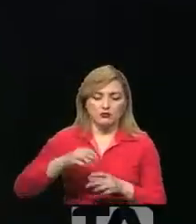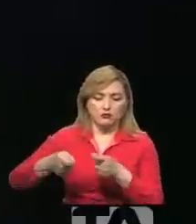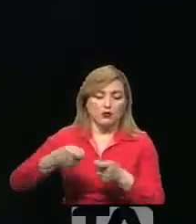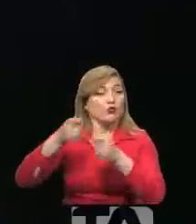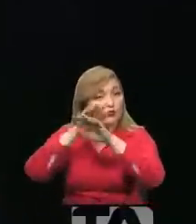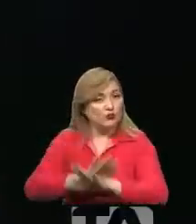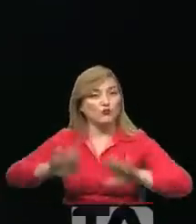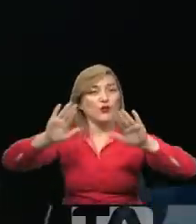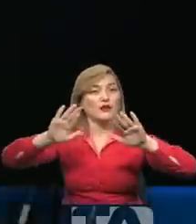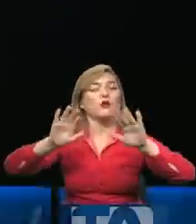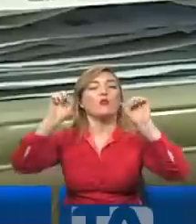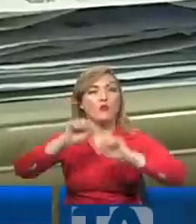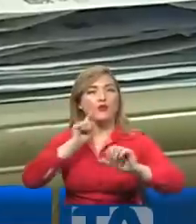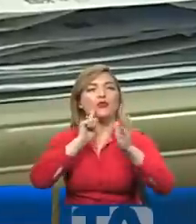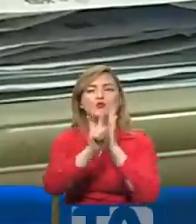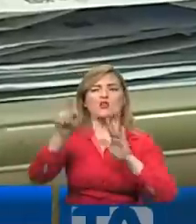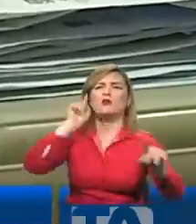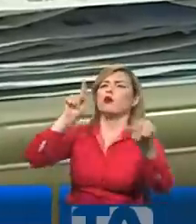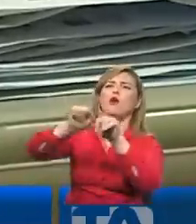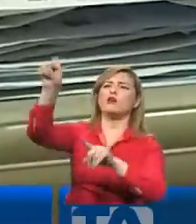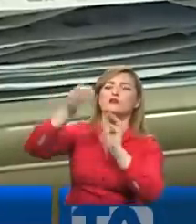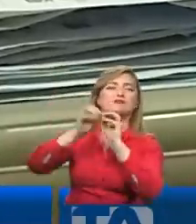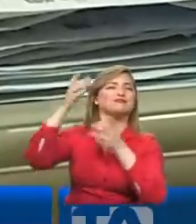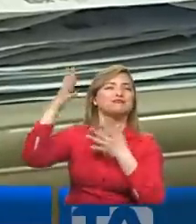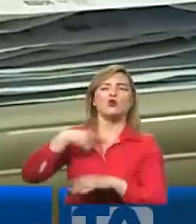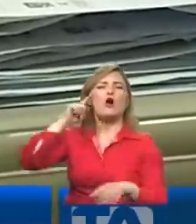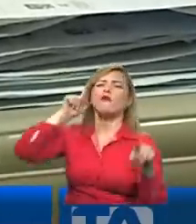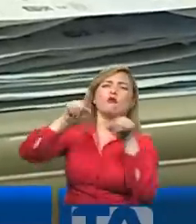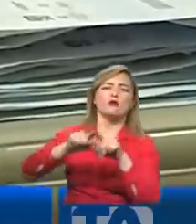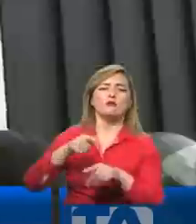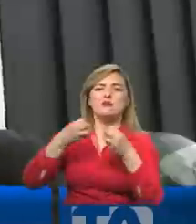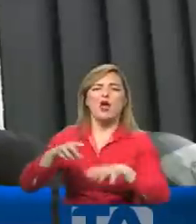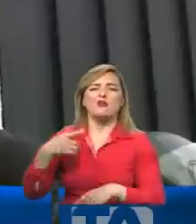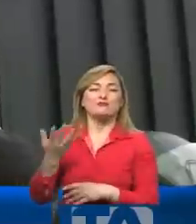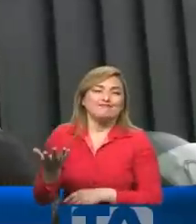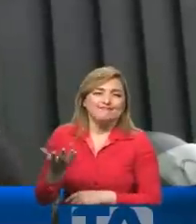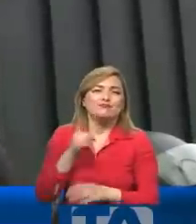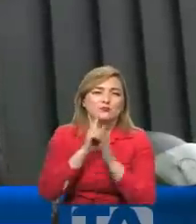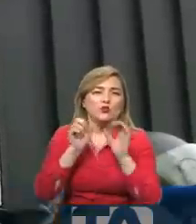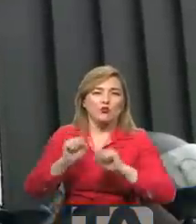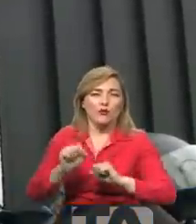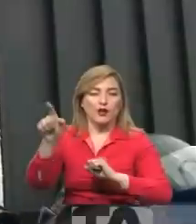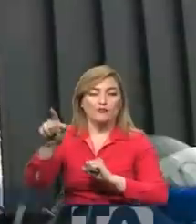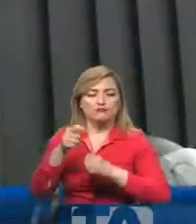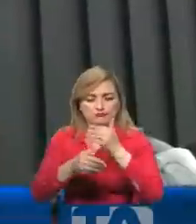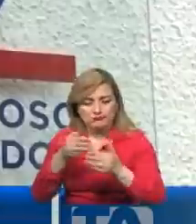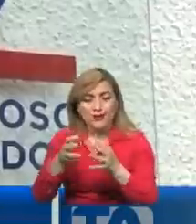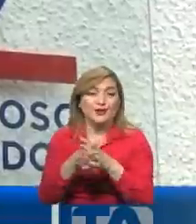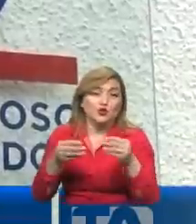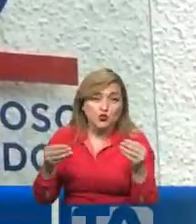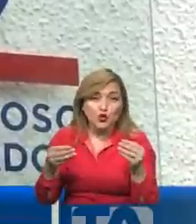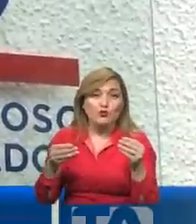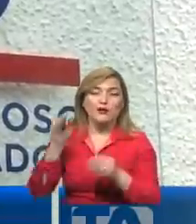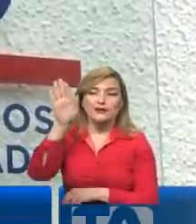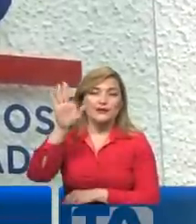de recursos, apelaciones e impugnaciones. Y solo ahí, cuando se resuelvan todos estos procesos, el Tribunal Contencioso Electoral dará su